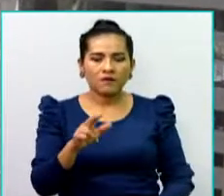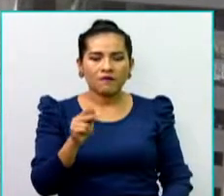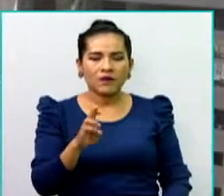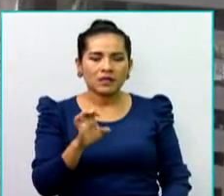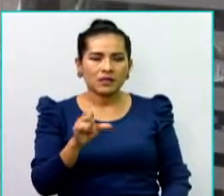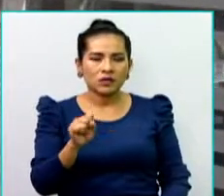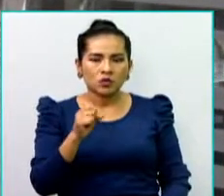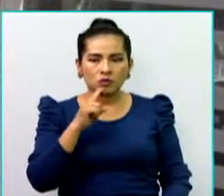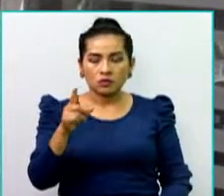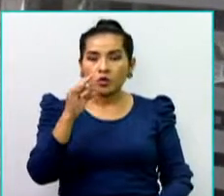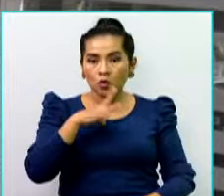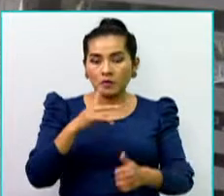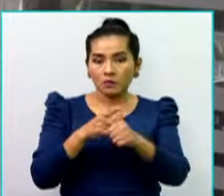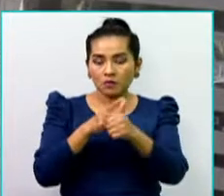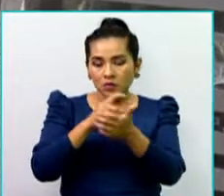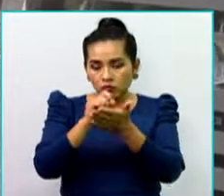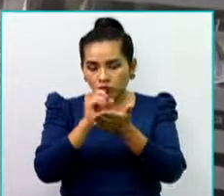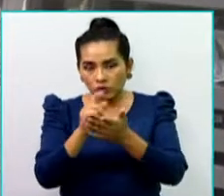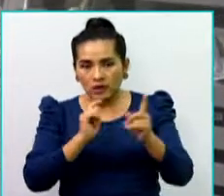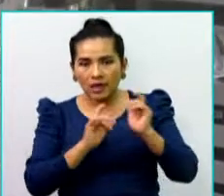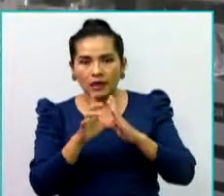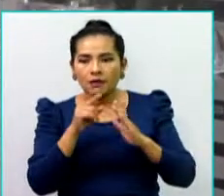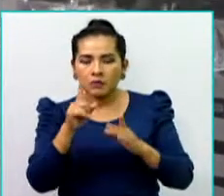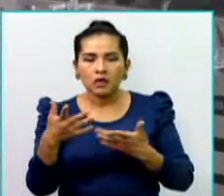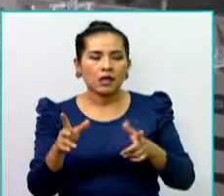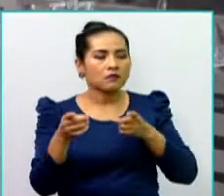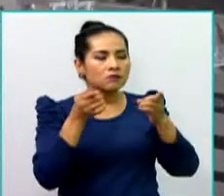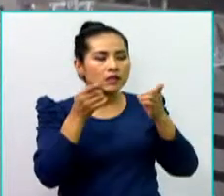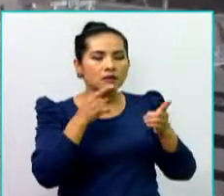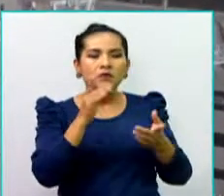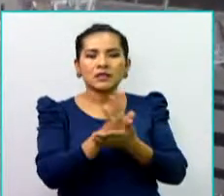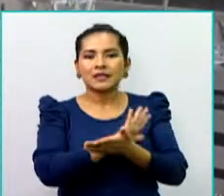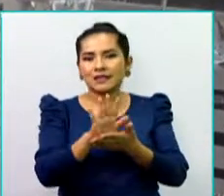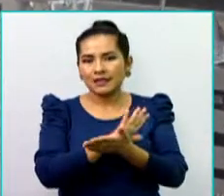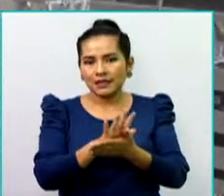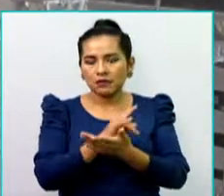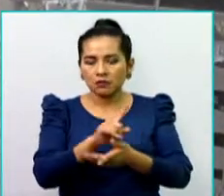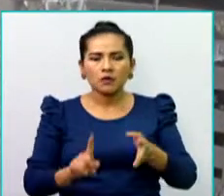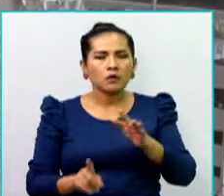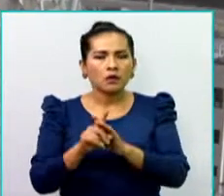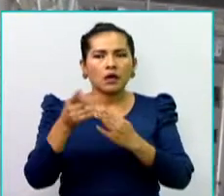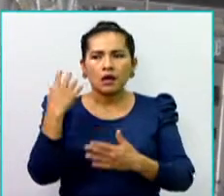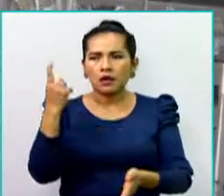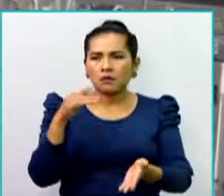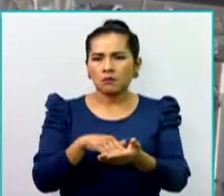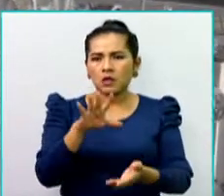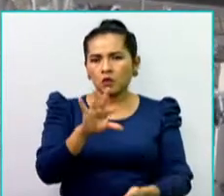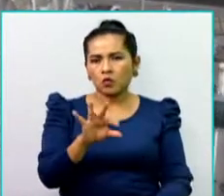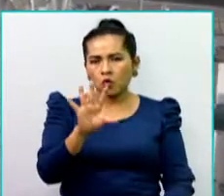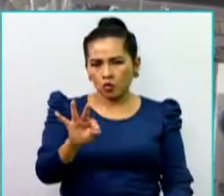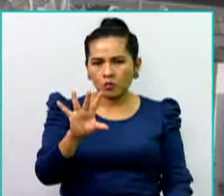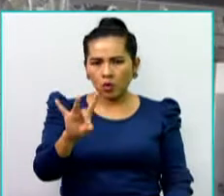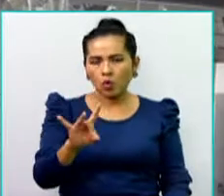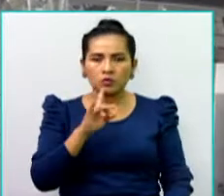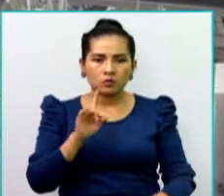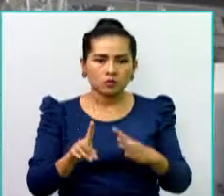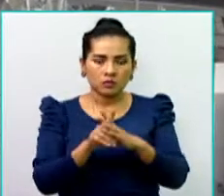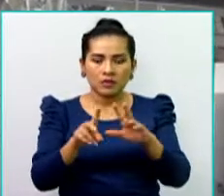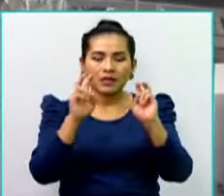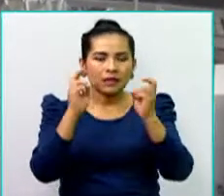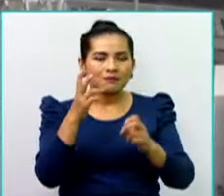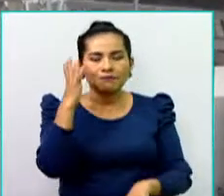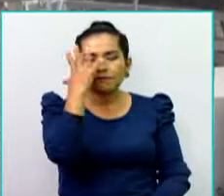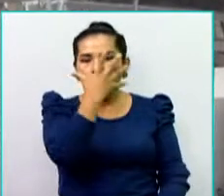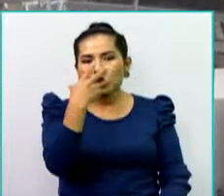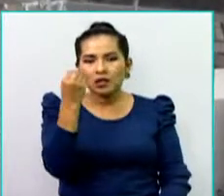un autor que después pasó al cine, también como director de cine. Y esta obra se llevó al cine en el año 98, hay una gran versión muy conocida, hermosa versión